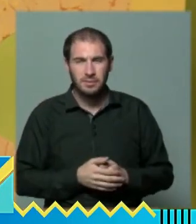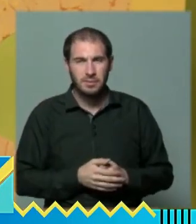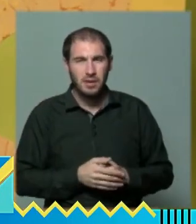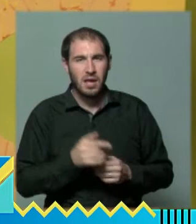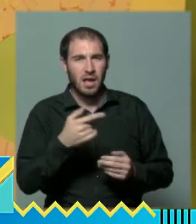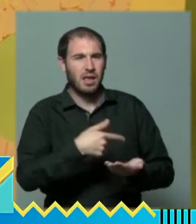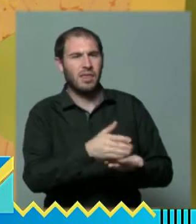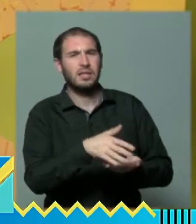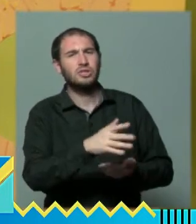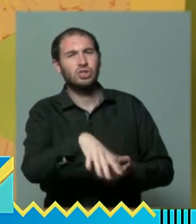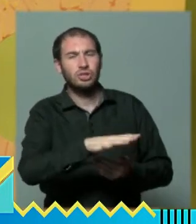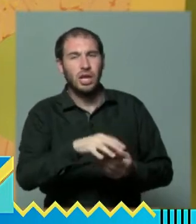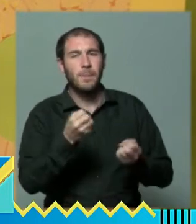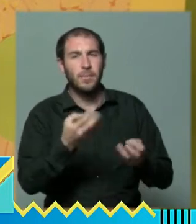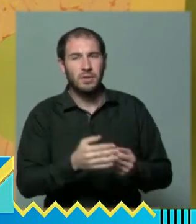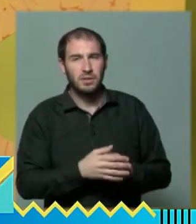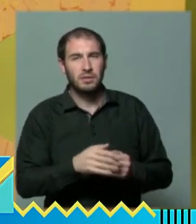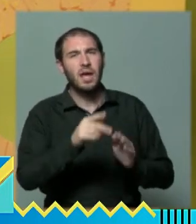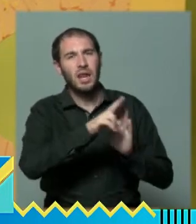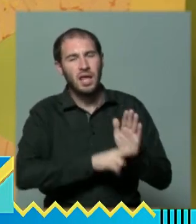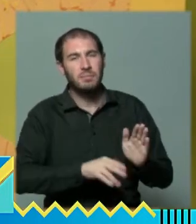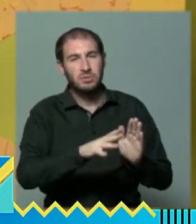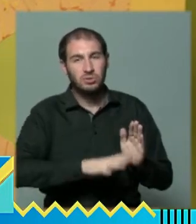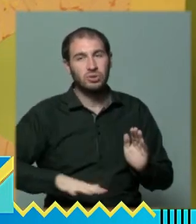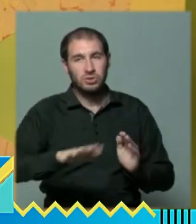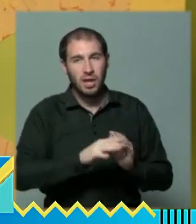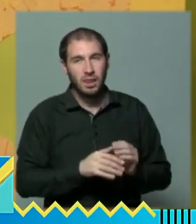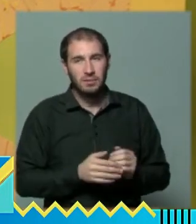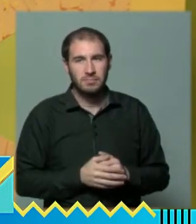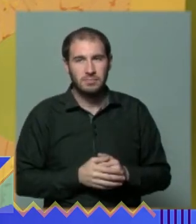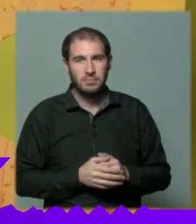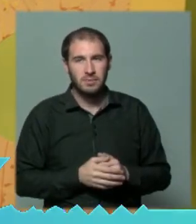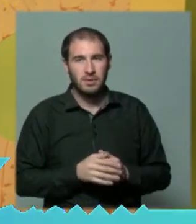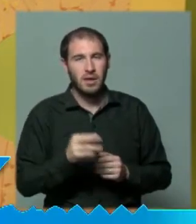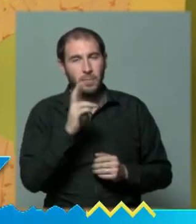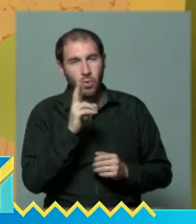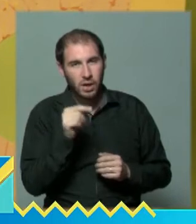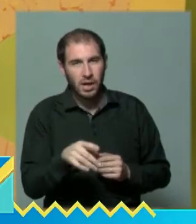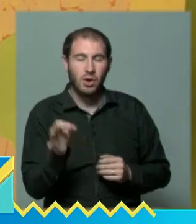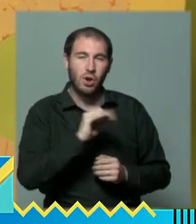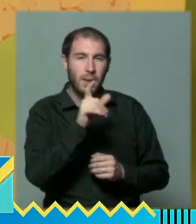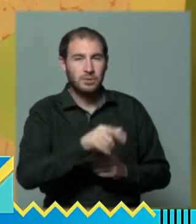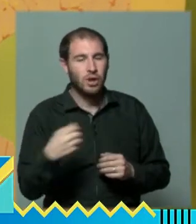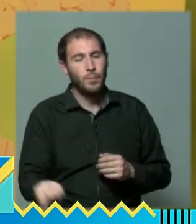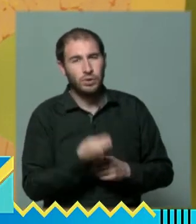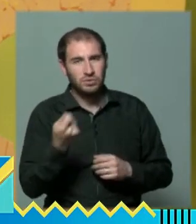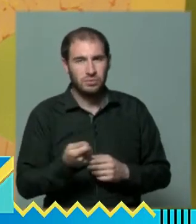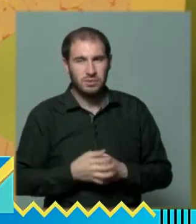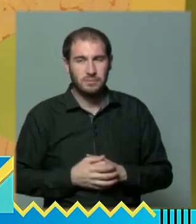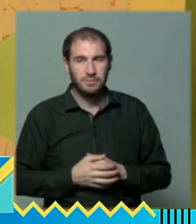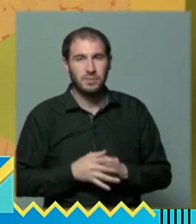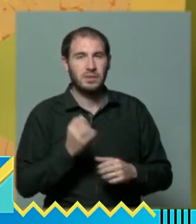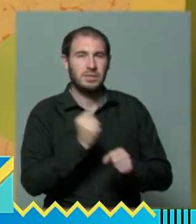de degradación social producto de todo un régimen social que no da perspectiva a la mujer o a la persona que se prostituye en